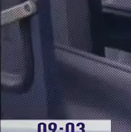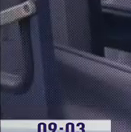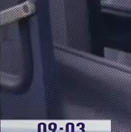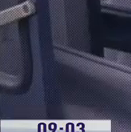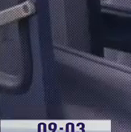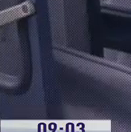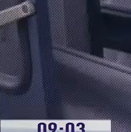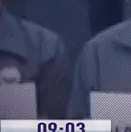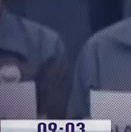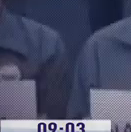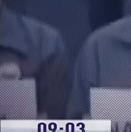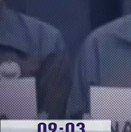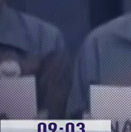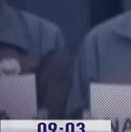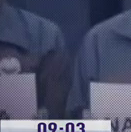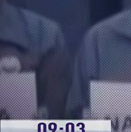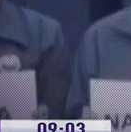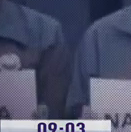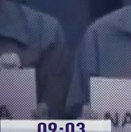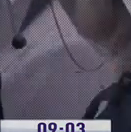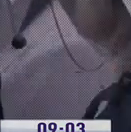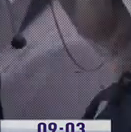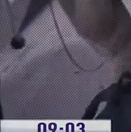tener ningún